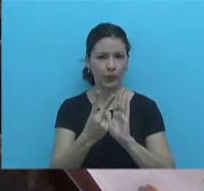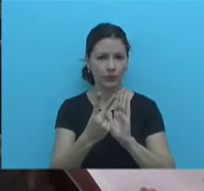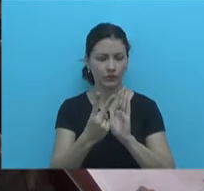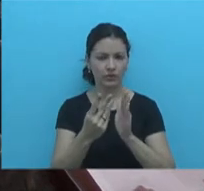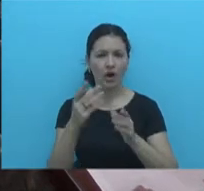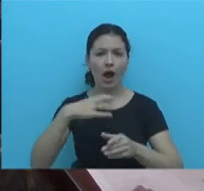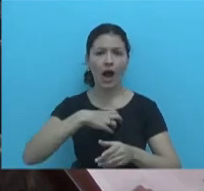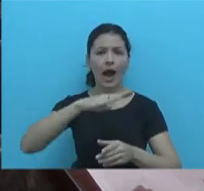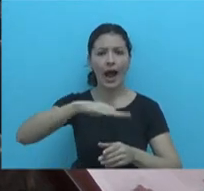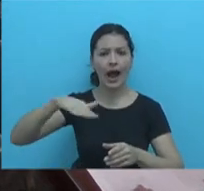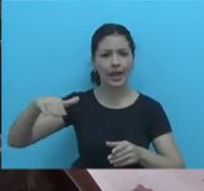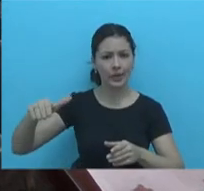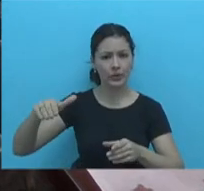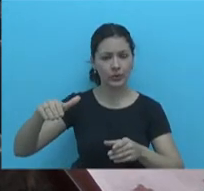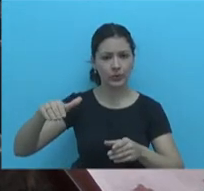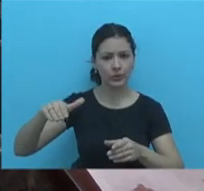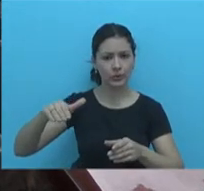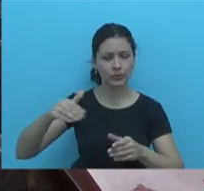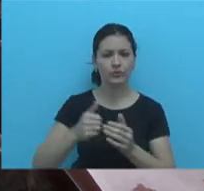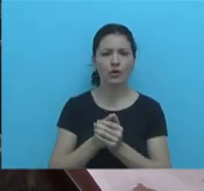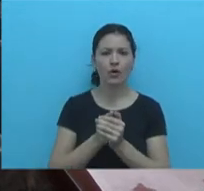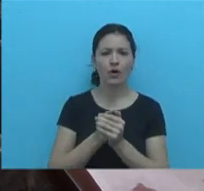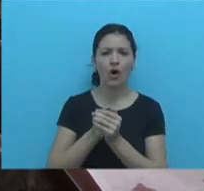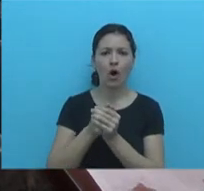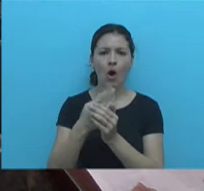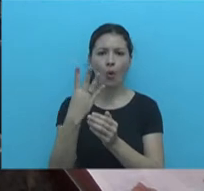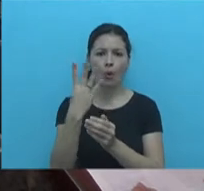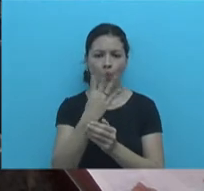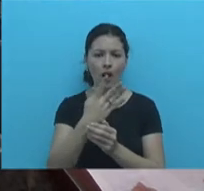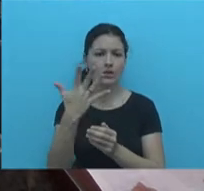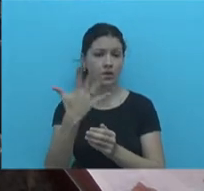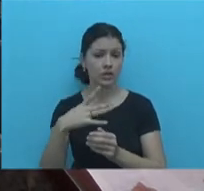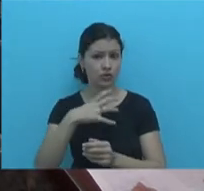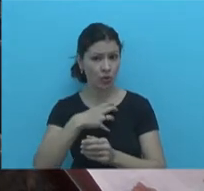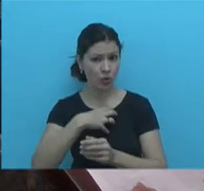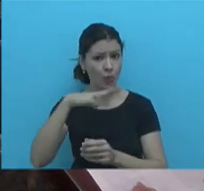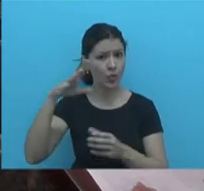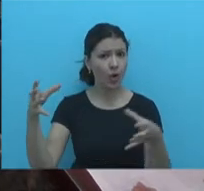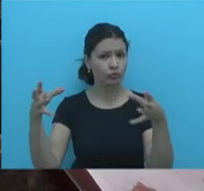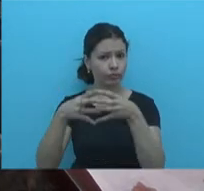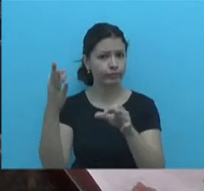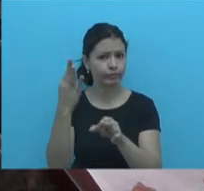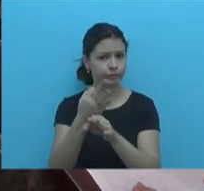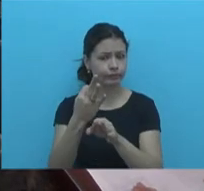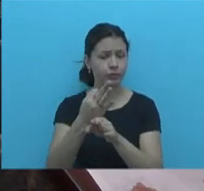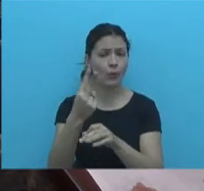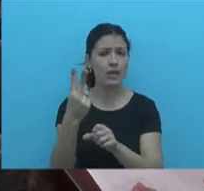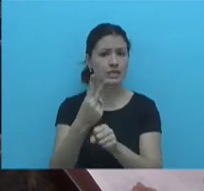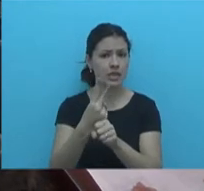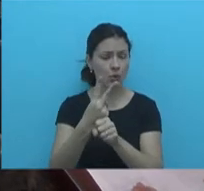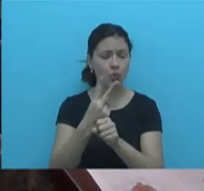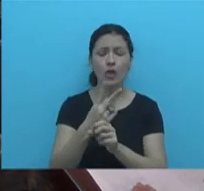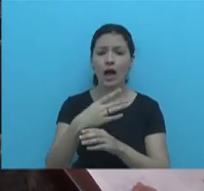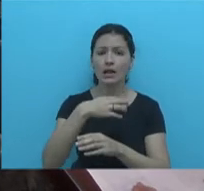aquellos alumnos que estén cursando su anteúltimo o último año de secundaria. Accederán a este alumnos